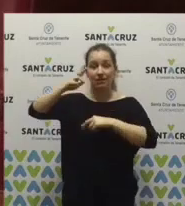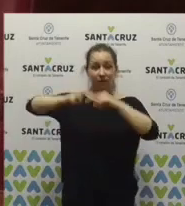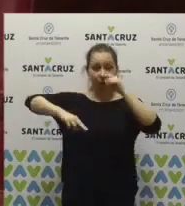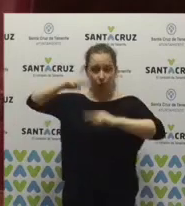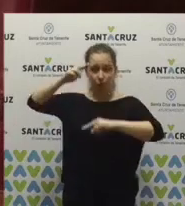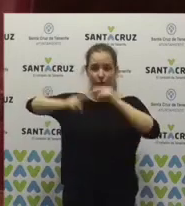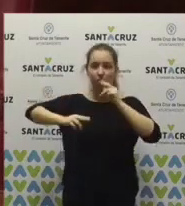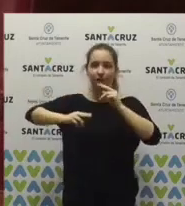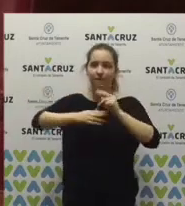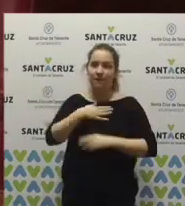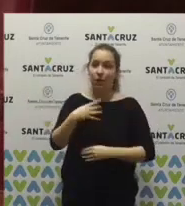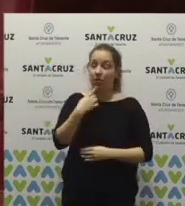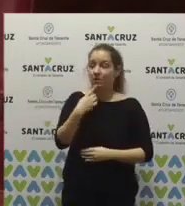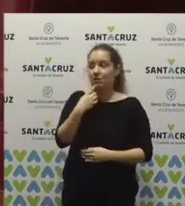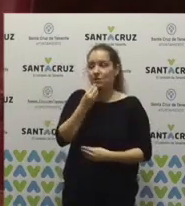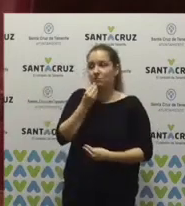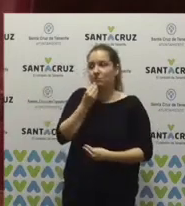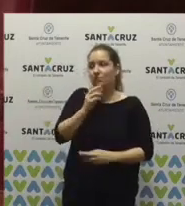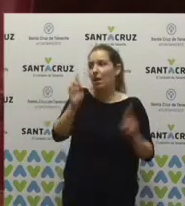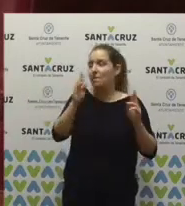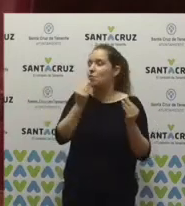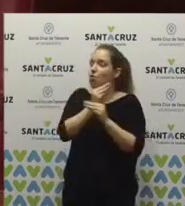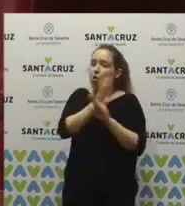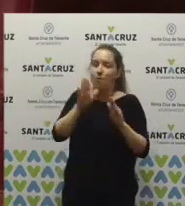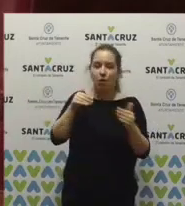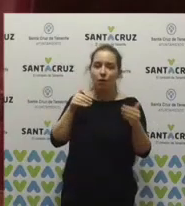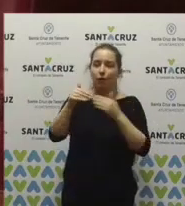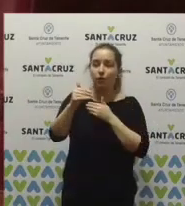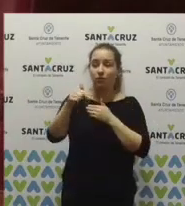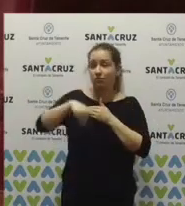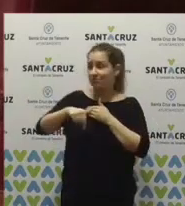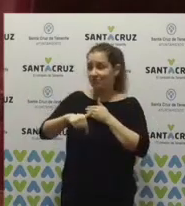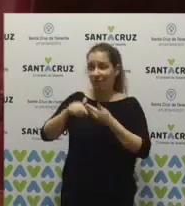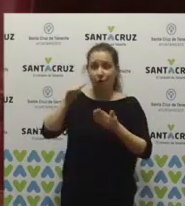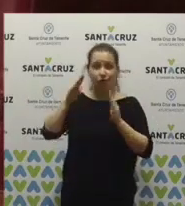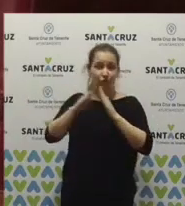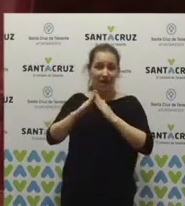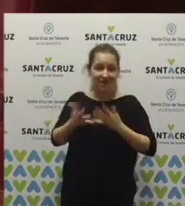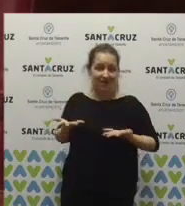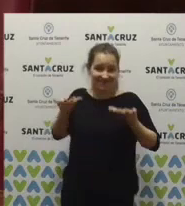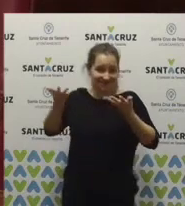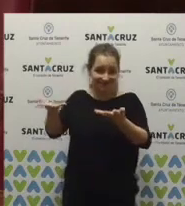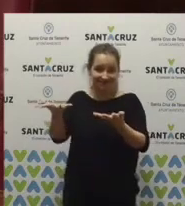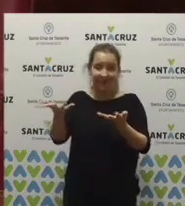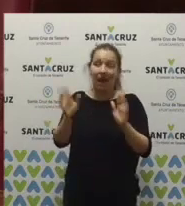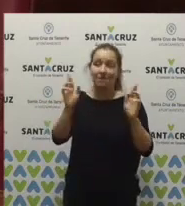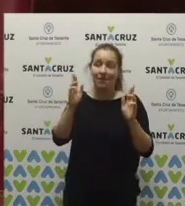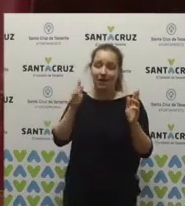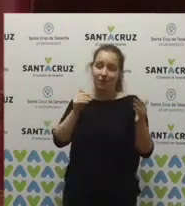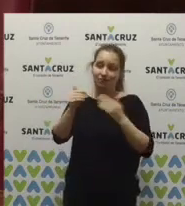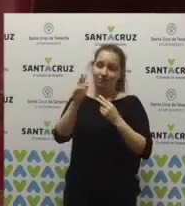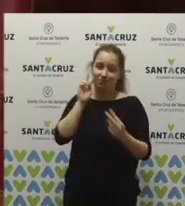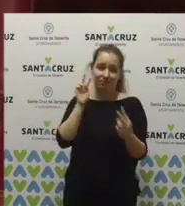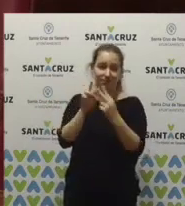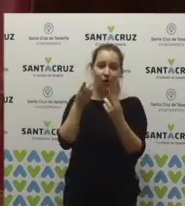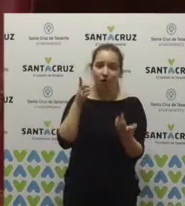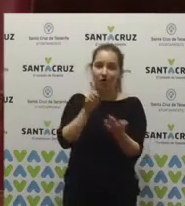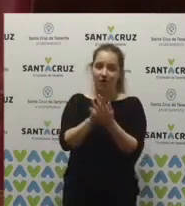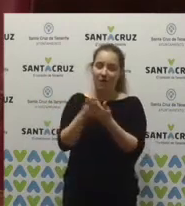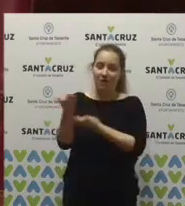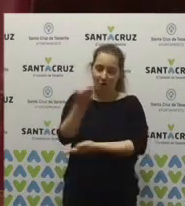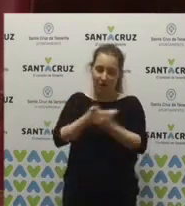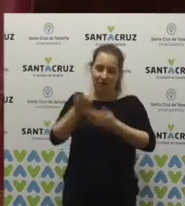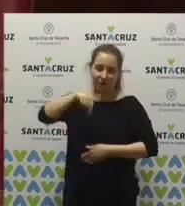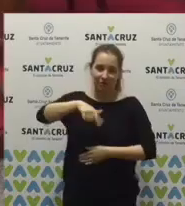en sus proyectos futuros y por supuesto está su casa y esperamos verle verle pronto colaborando nuevamente con la ciudad de santa